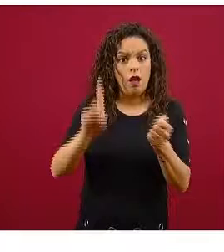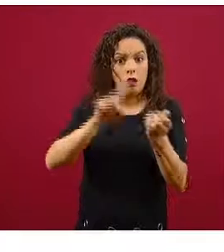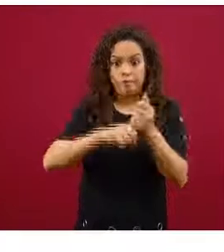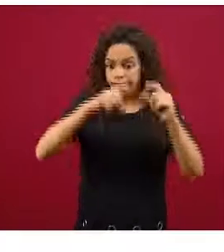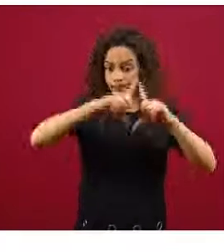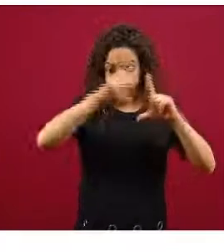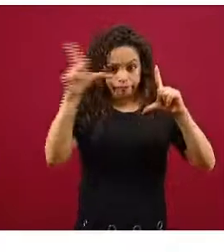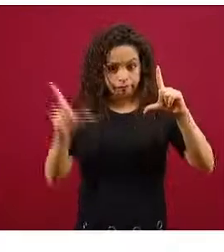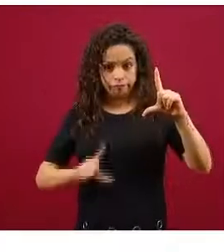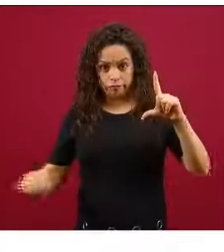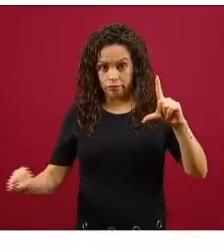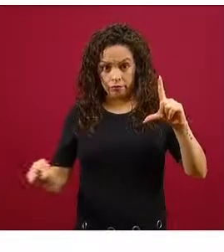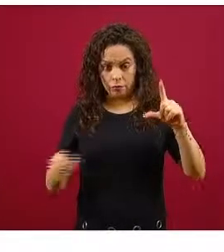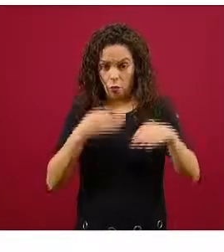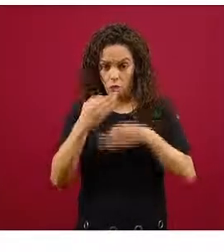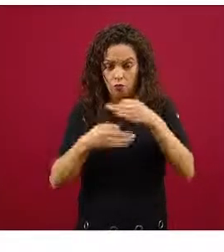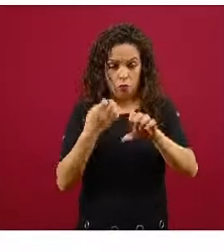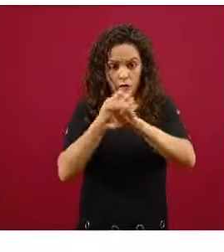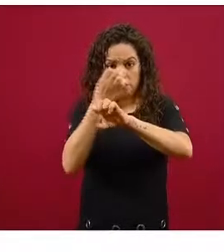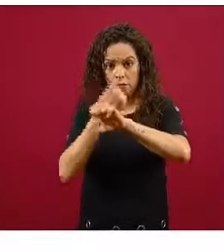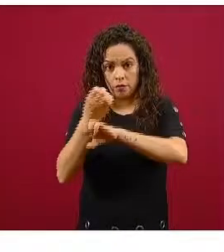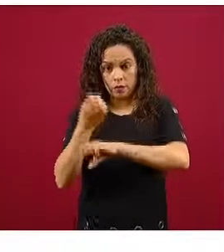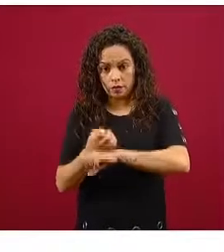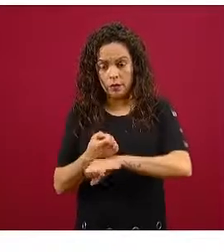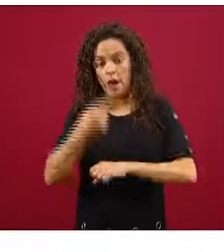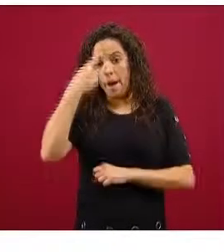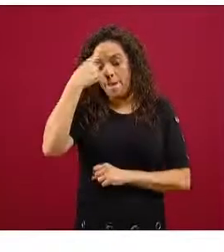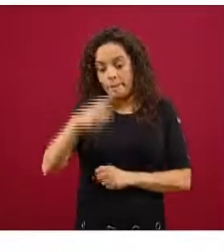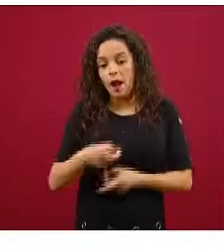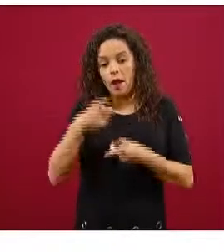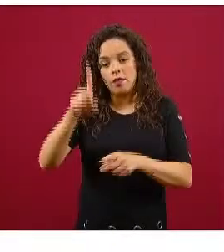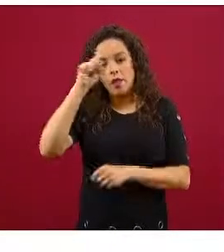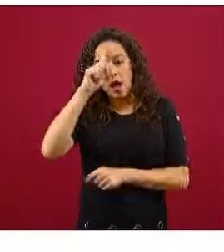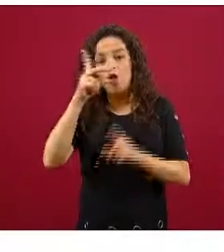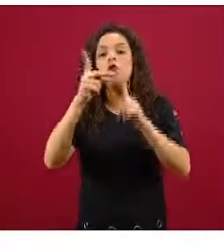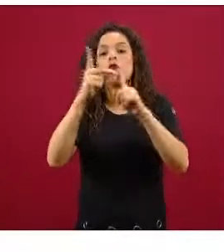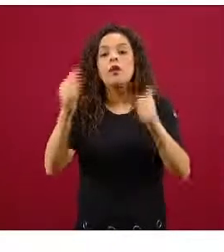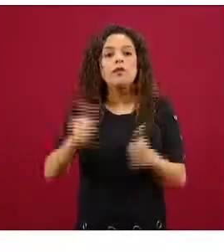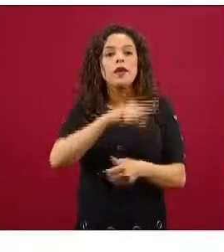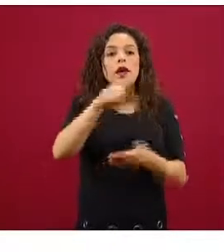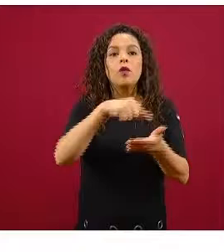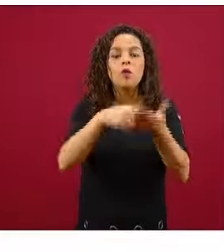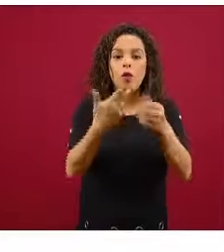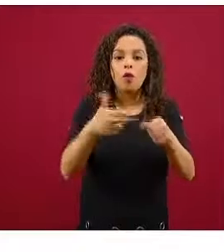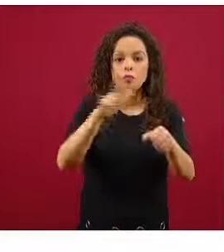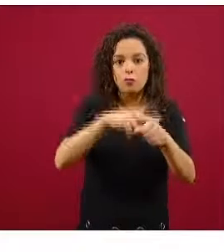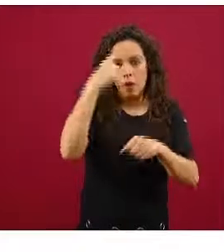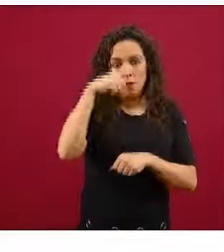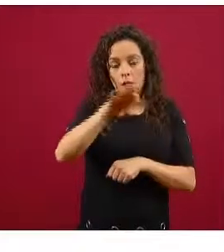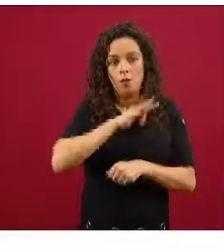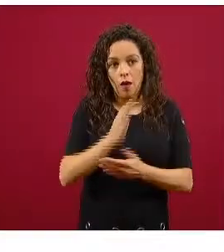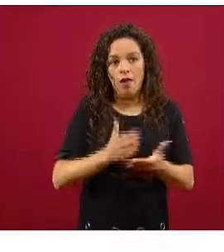para, sobre todo, ubicarle en dónde están estos servicios, ubicarle sobre las posibles